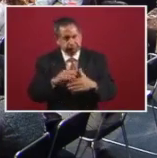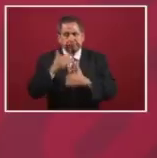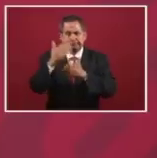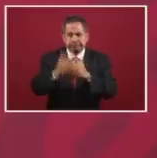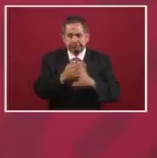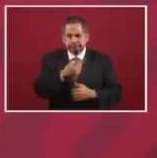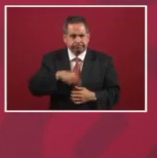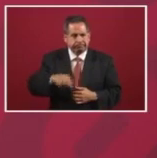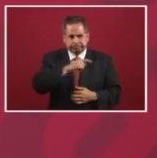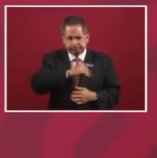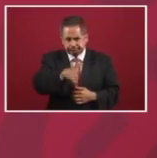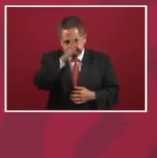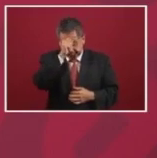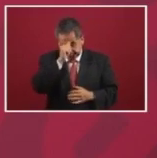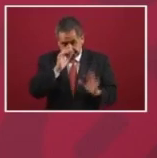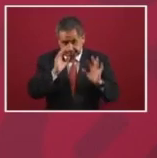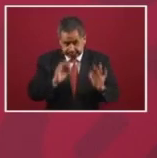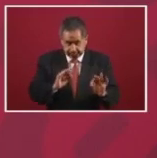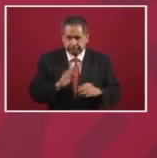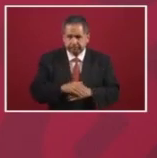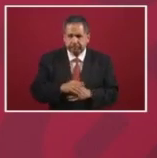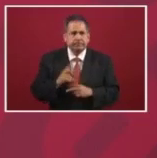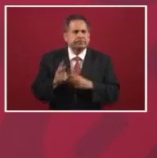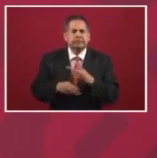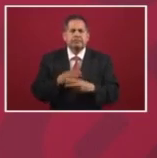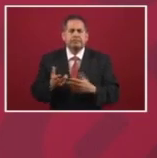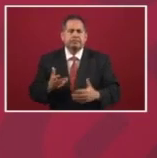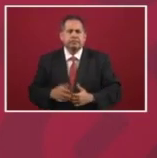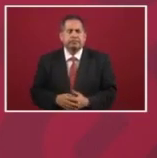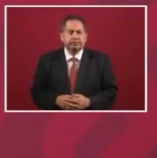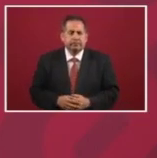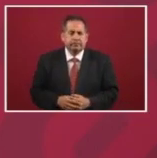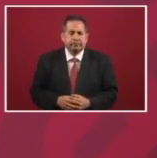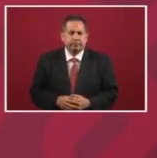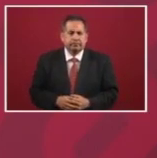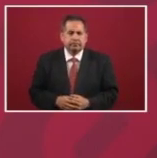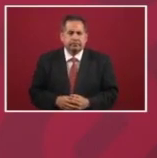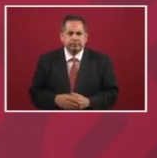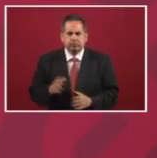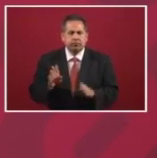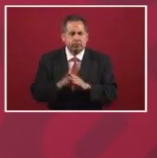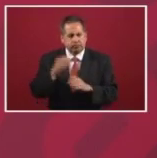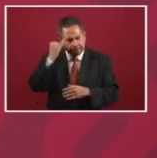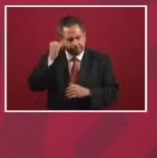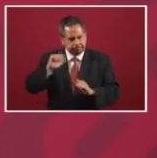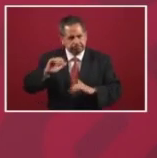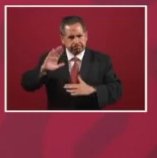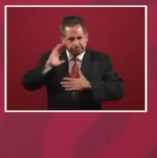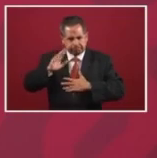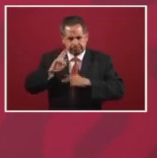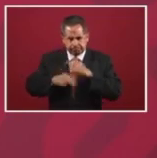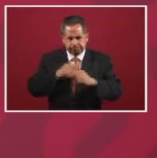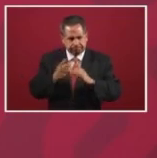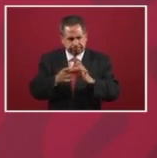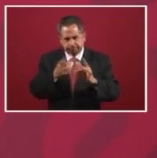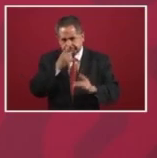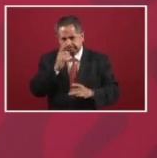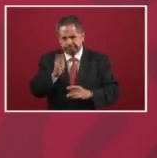llegar a un acuerdo. ¿Qué vamos a hacer? ¿Cuál es mi compromiso?